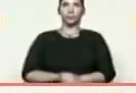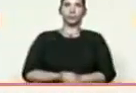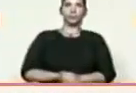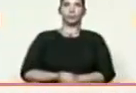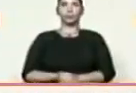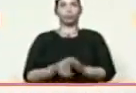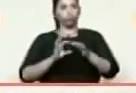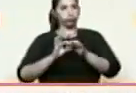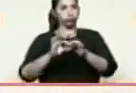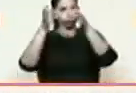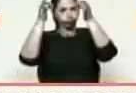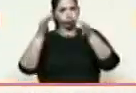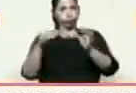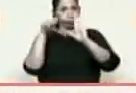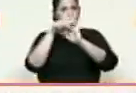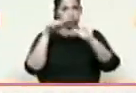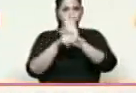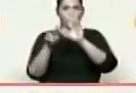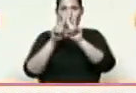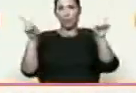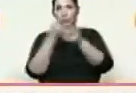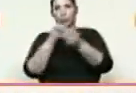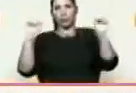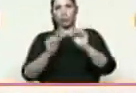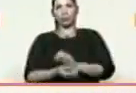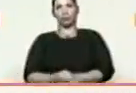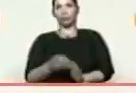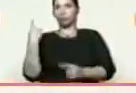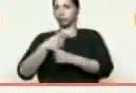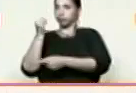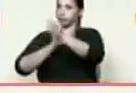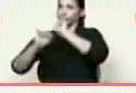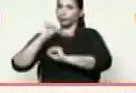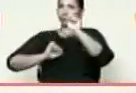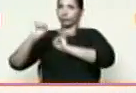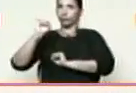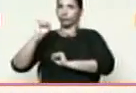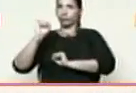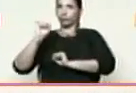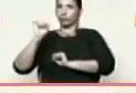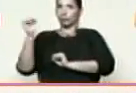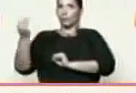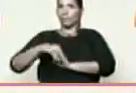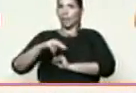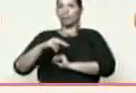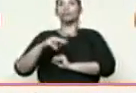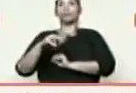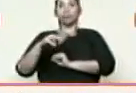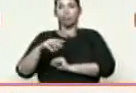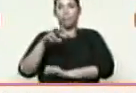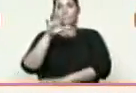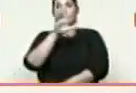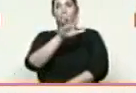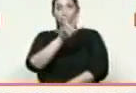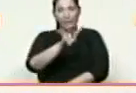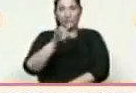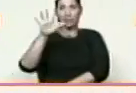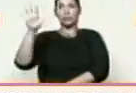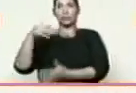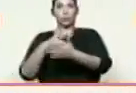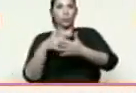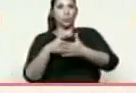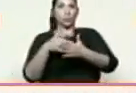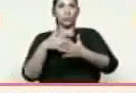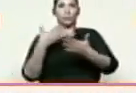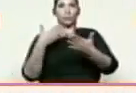concretos. La paz y la soberanía tiene más de 21% de las propuestas.